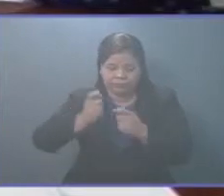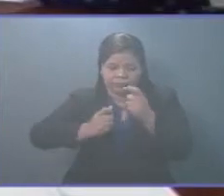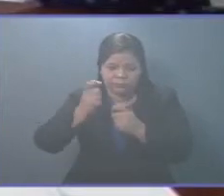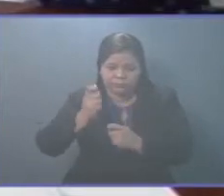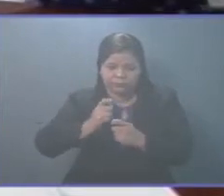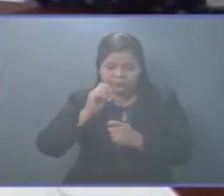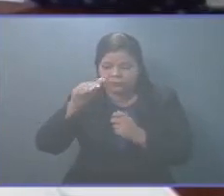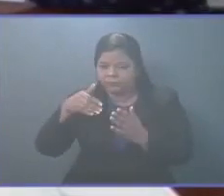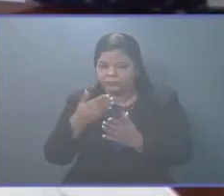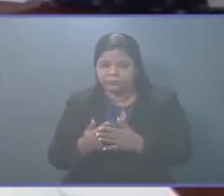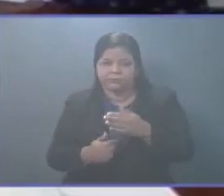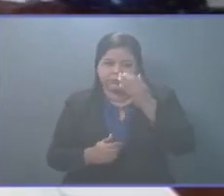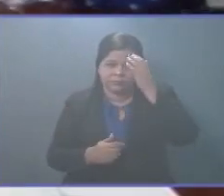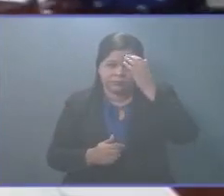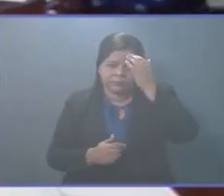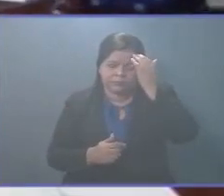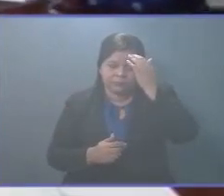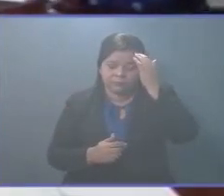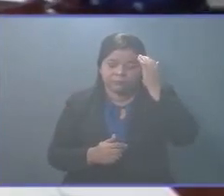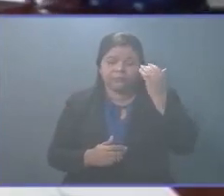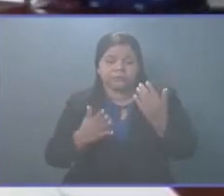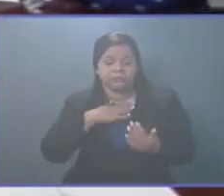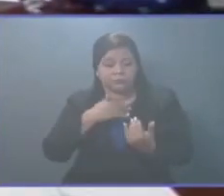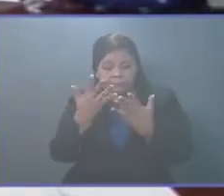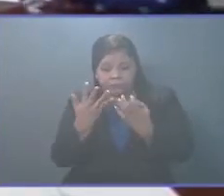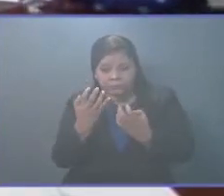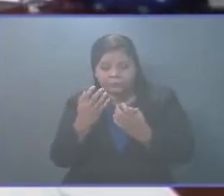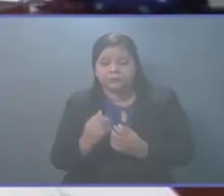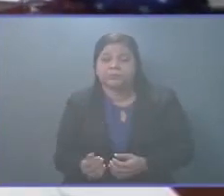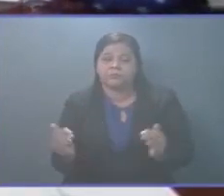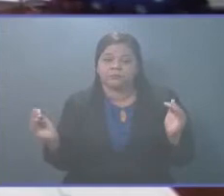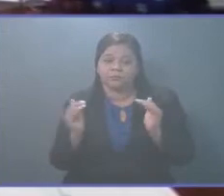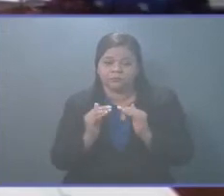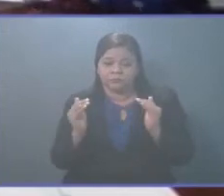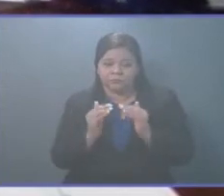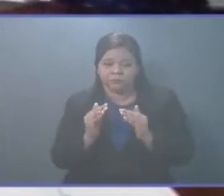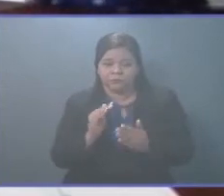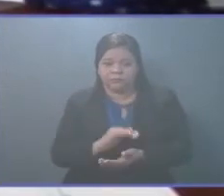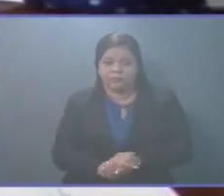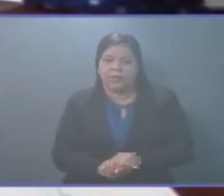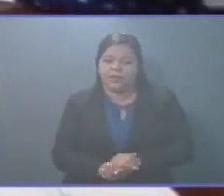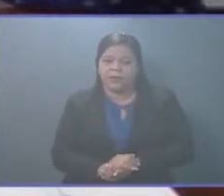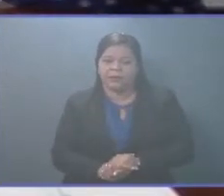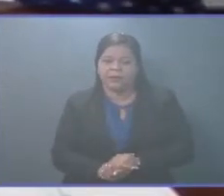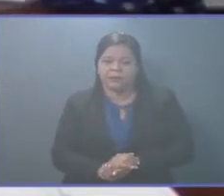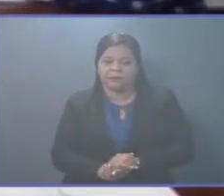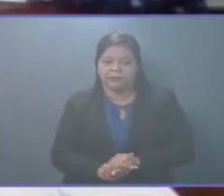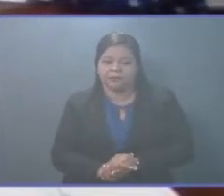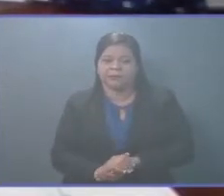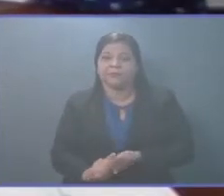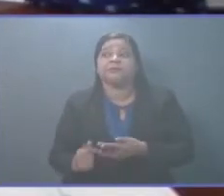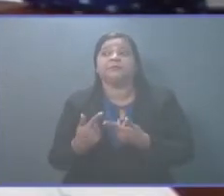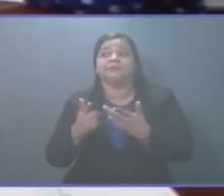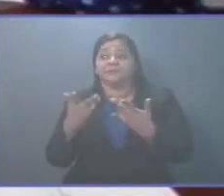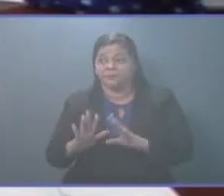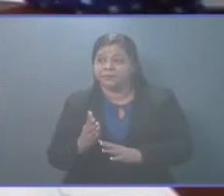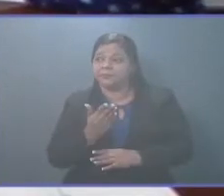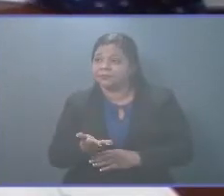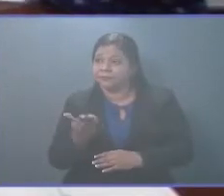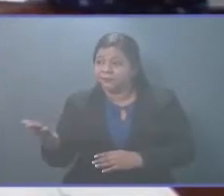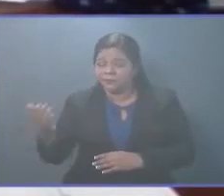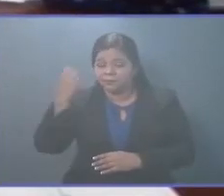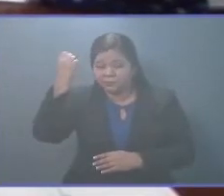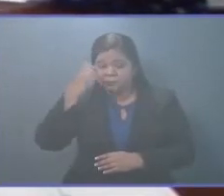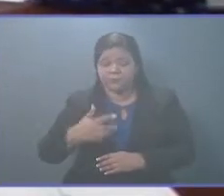En fin, entonces, yo solo quisiera señalar, señor presidente, ese elemento que me